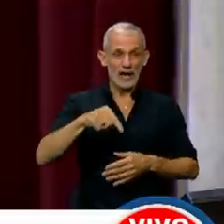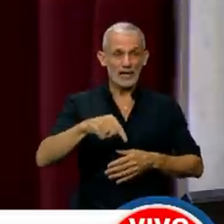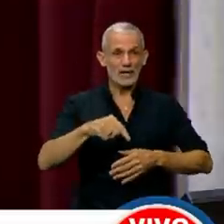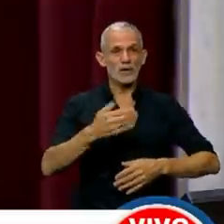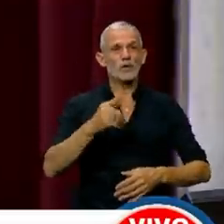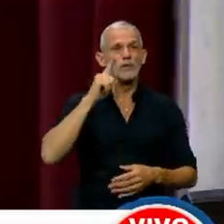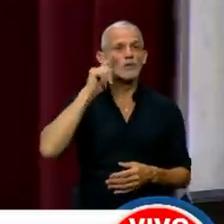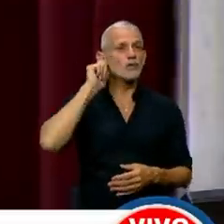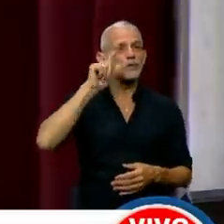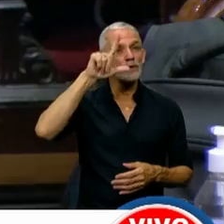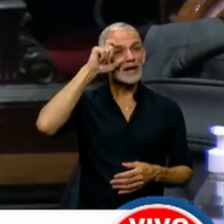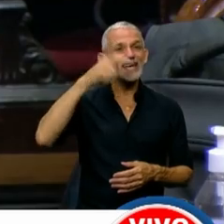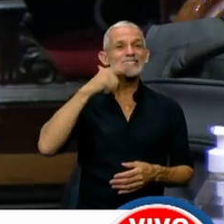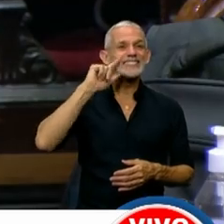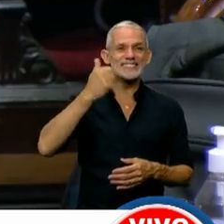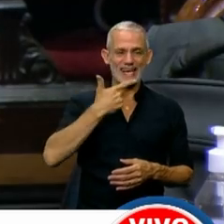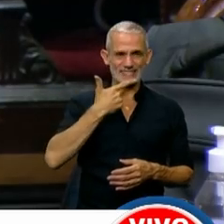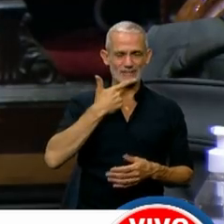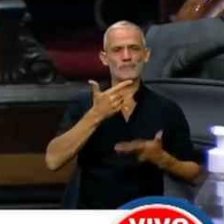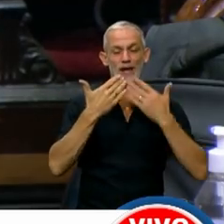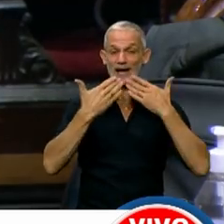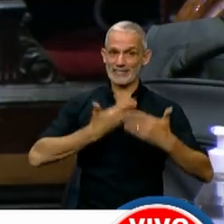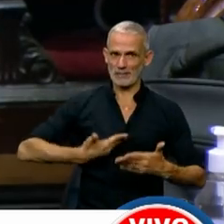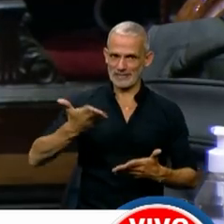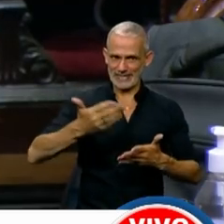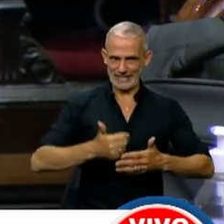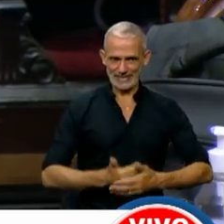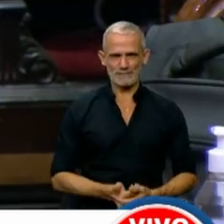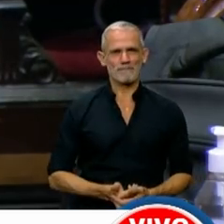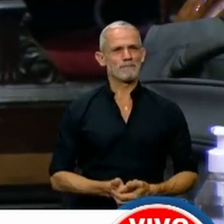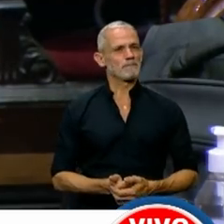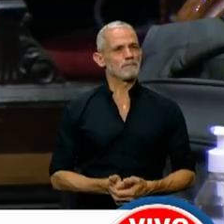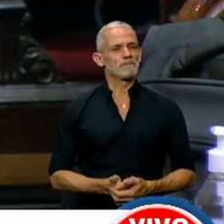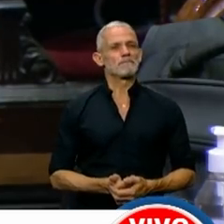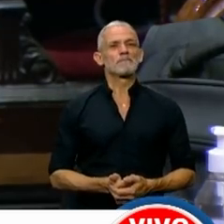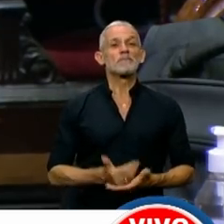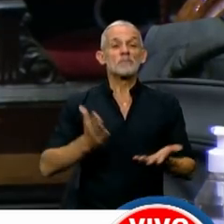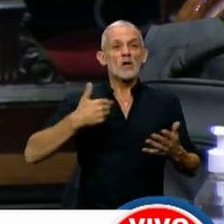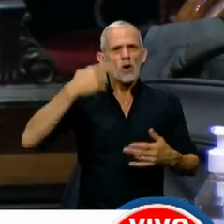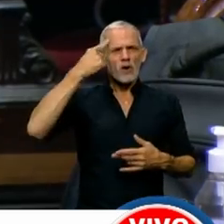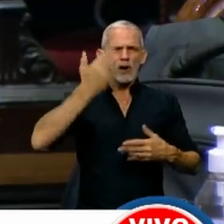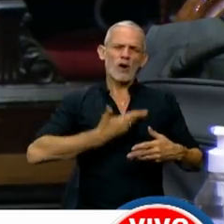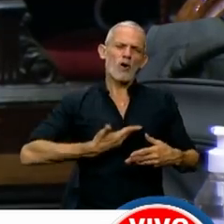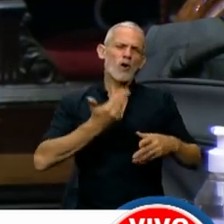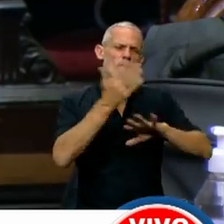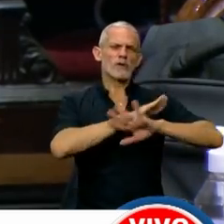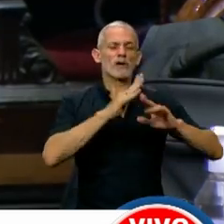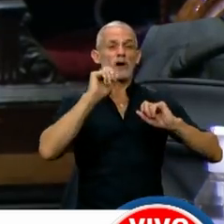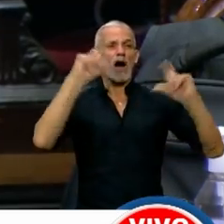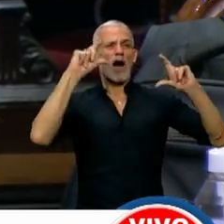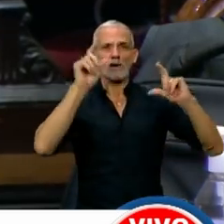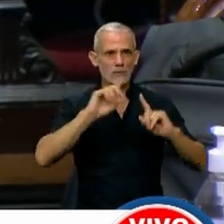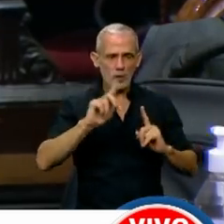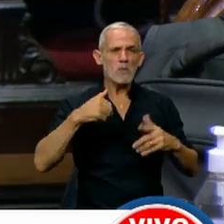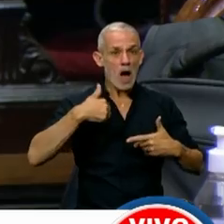fernando iglesias gracias señor presidente yo quería que el oficialismo ya no podía sorprender pero